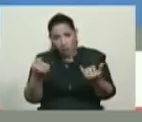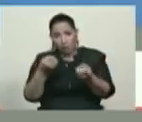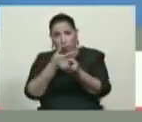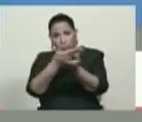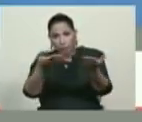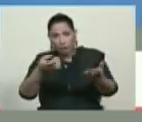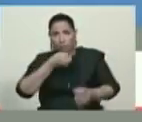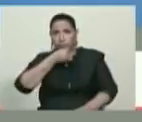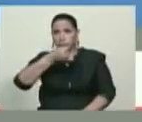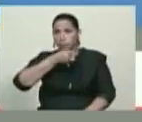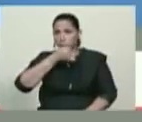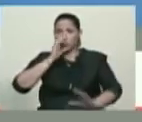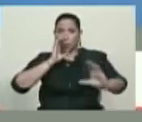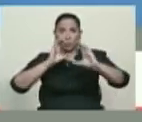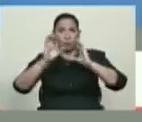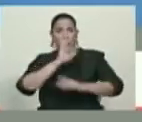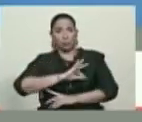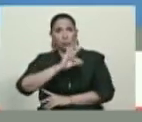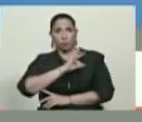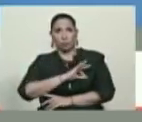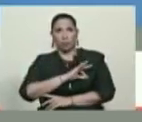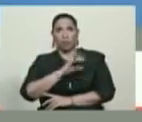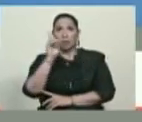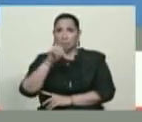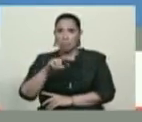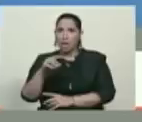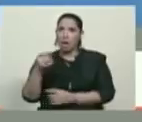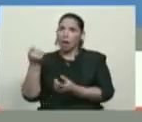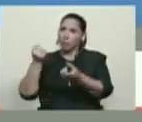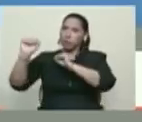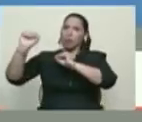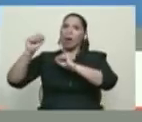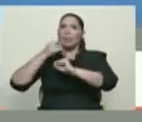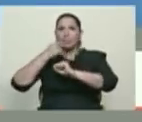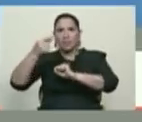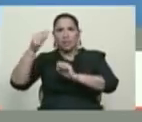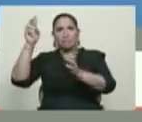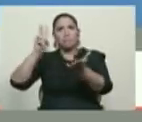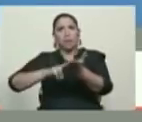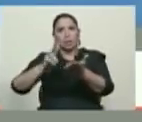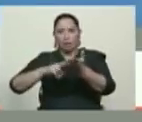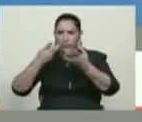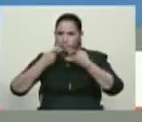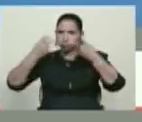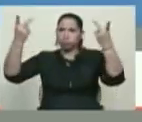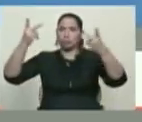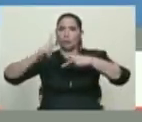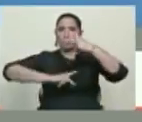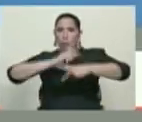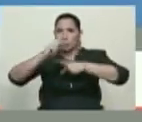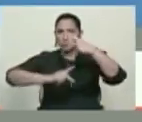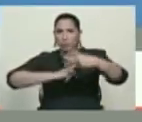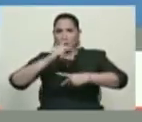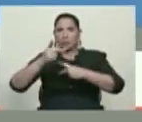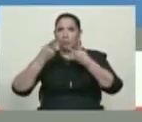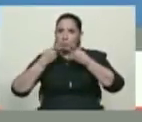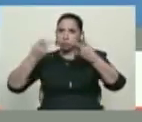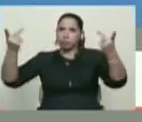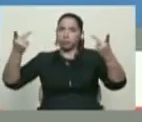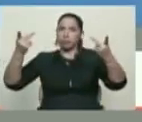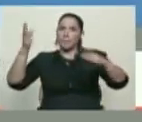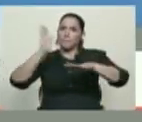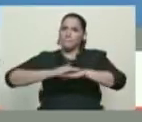periodistas, comunicadores, se rebelen también y digan la verdad de los procesos, digan la verdad de lo que